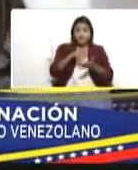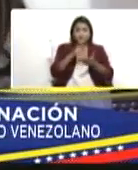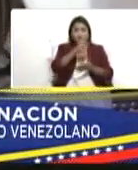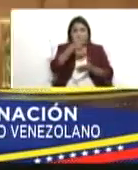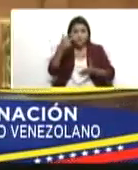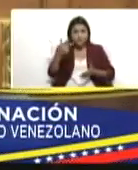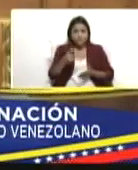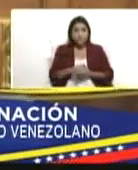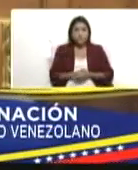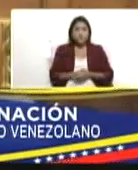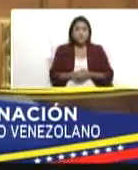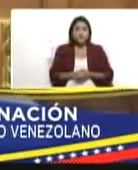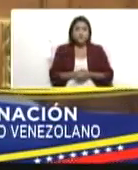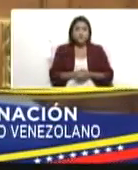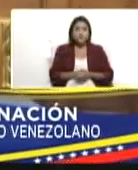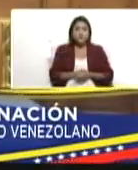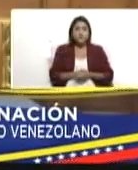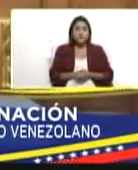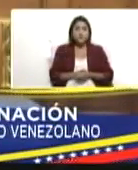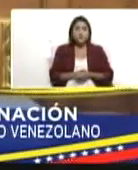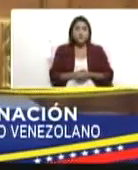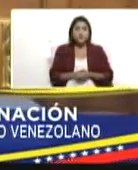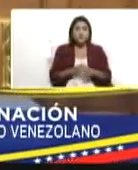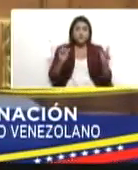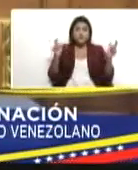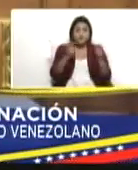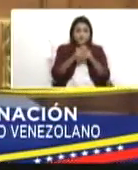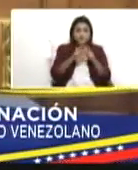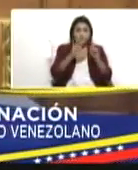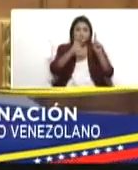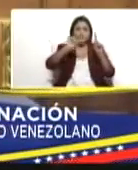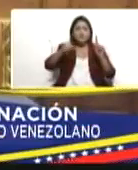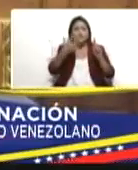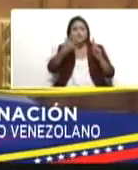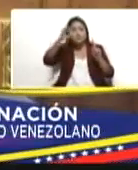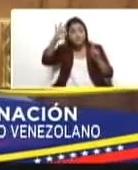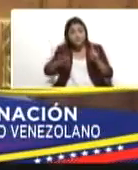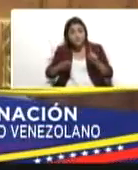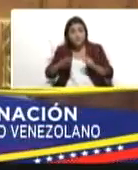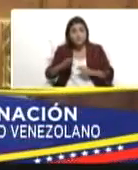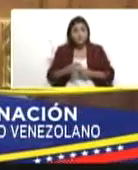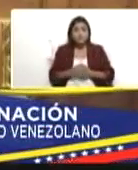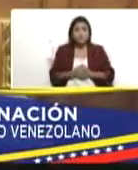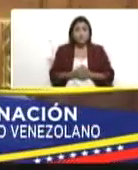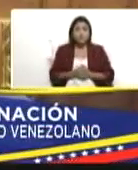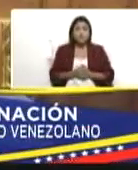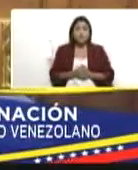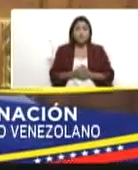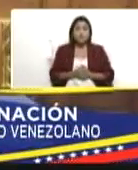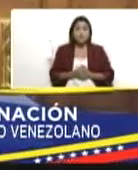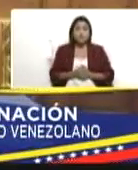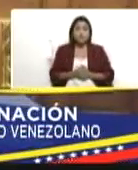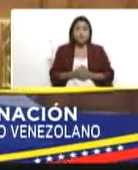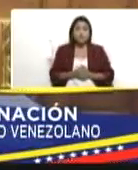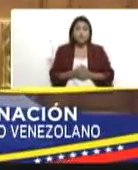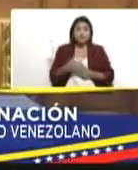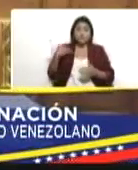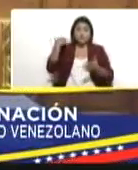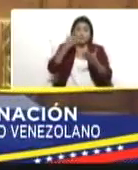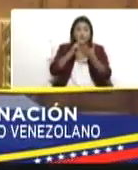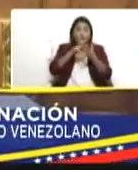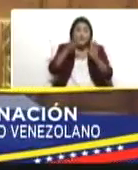nutricional a la cifra de 6.5 por el más bajo desde el año